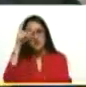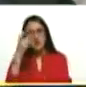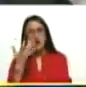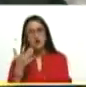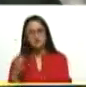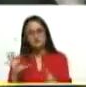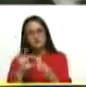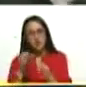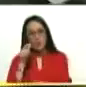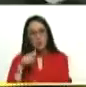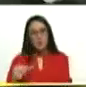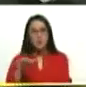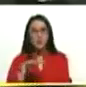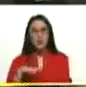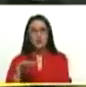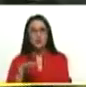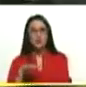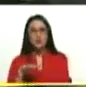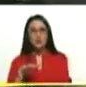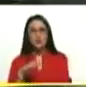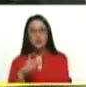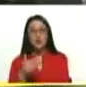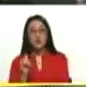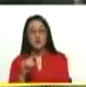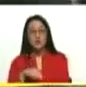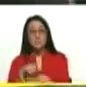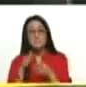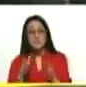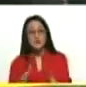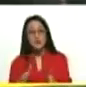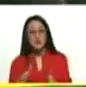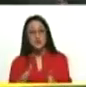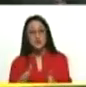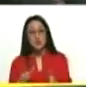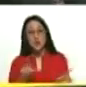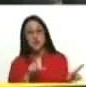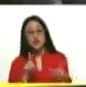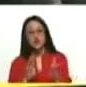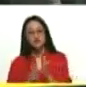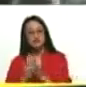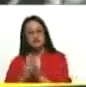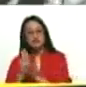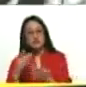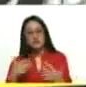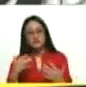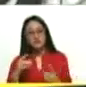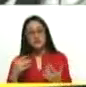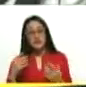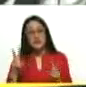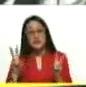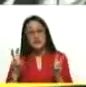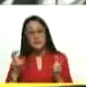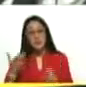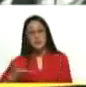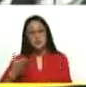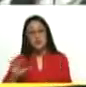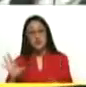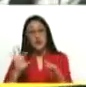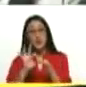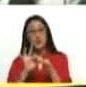los pueblos. Estamos, ministro Mehmet, listos para avanzar sobre grandes objetivos de